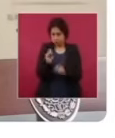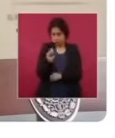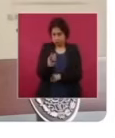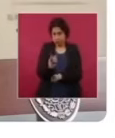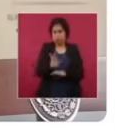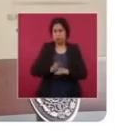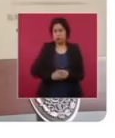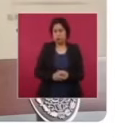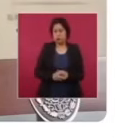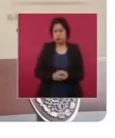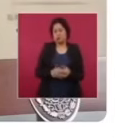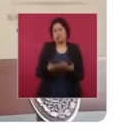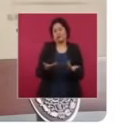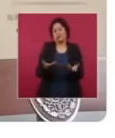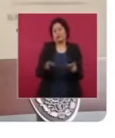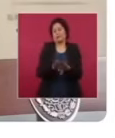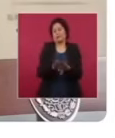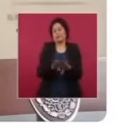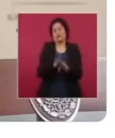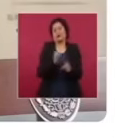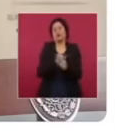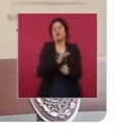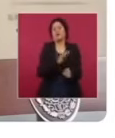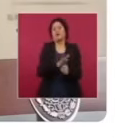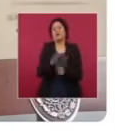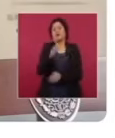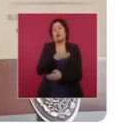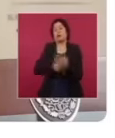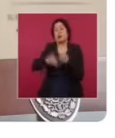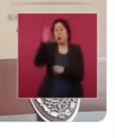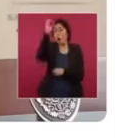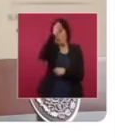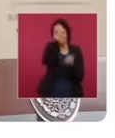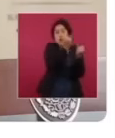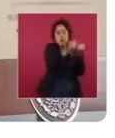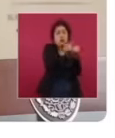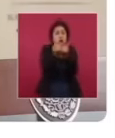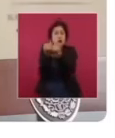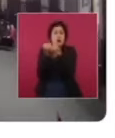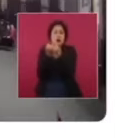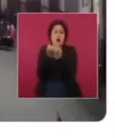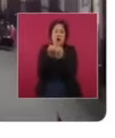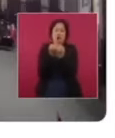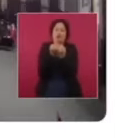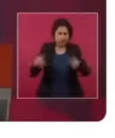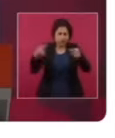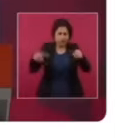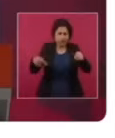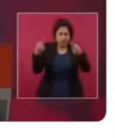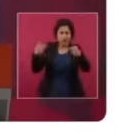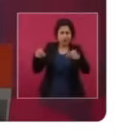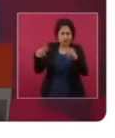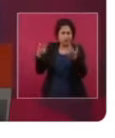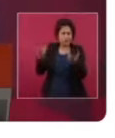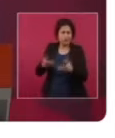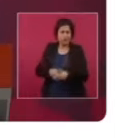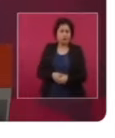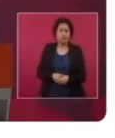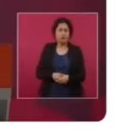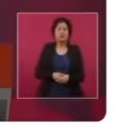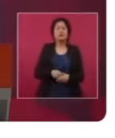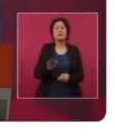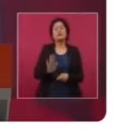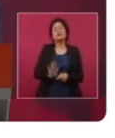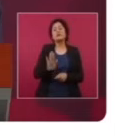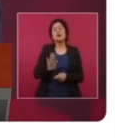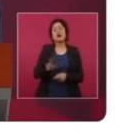No podríamos pensar todos de la misma manera, ¿no? Sería muy aburrida la vida, ¿no? Parece que dijo